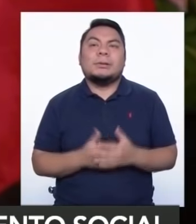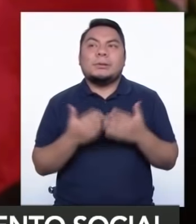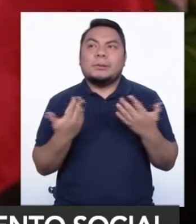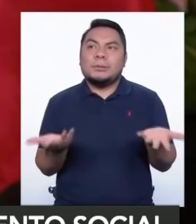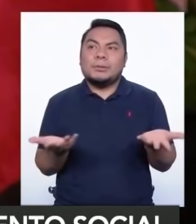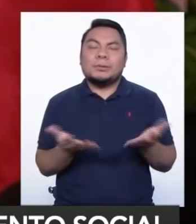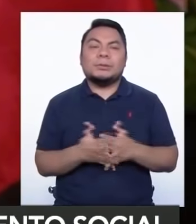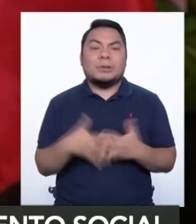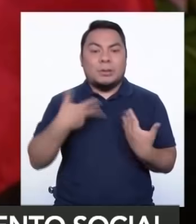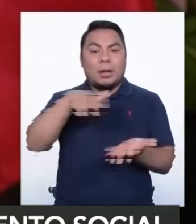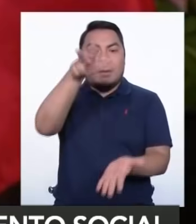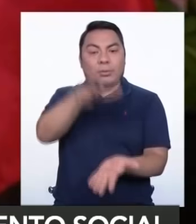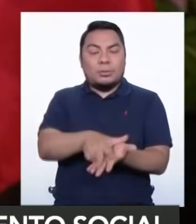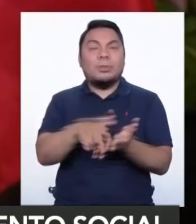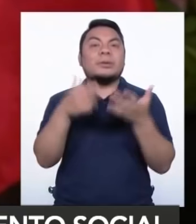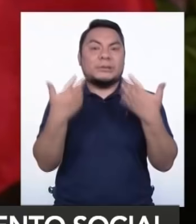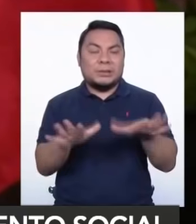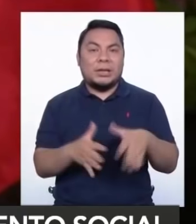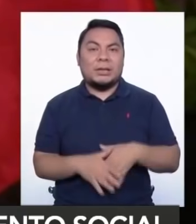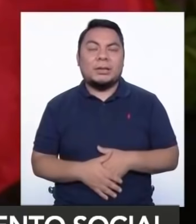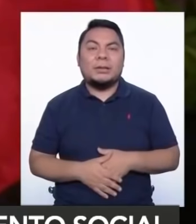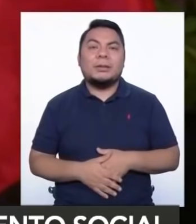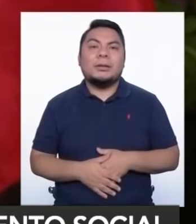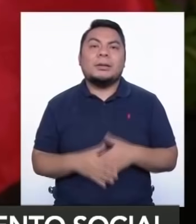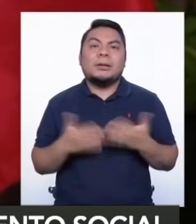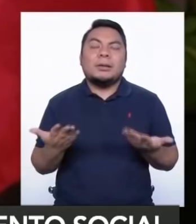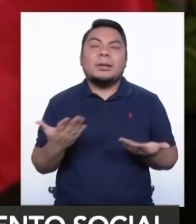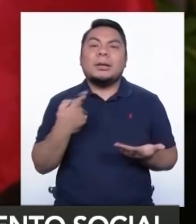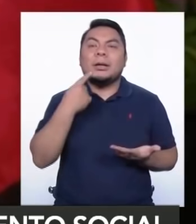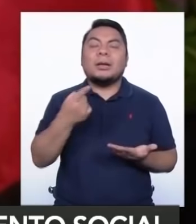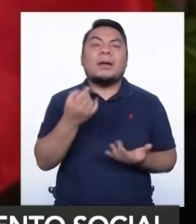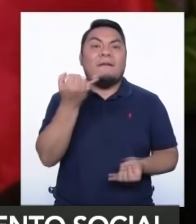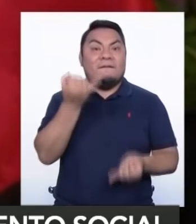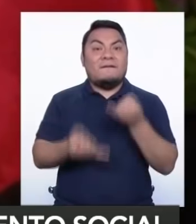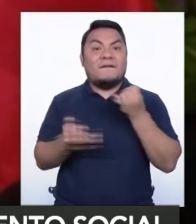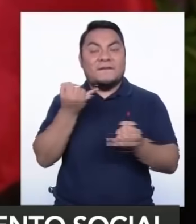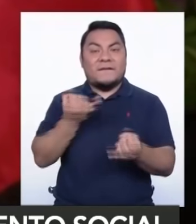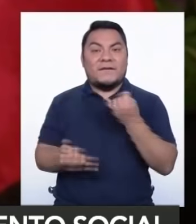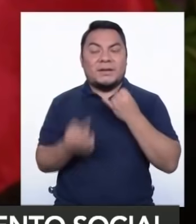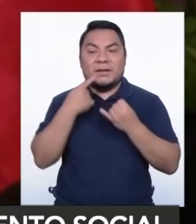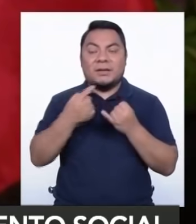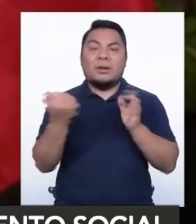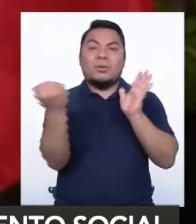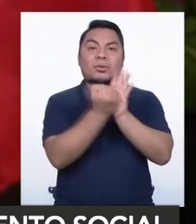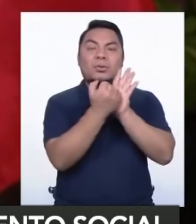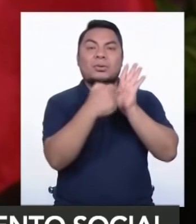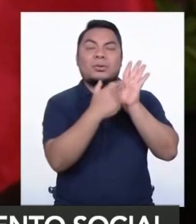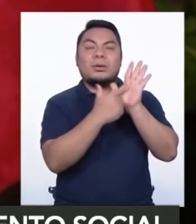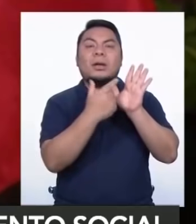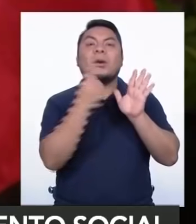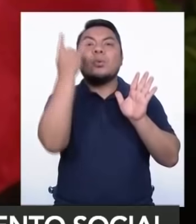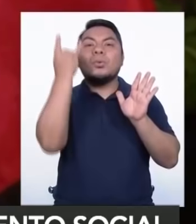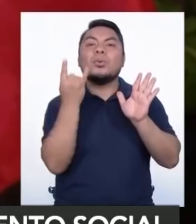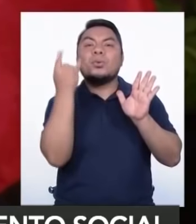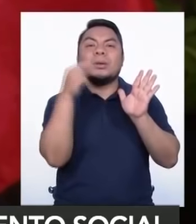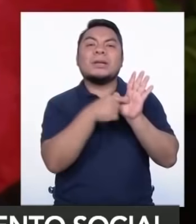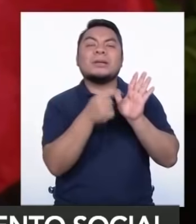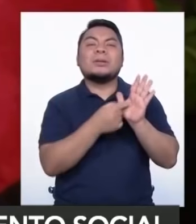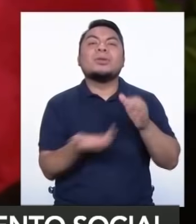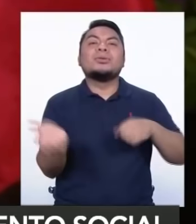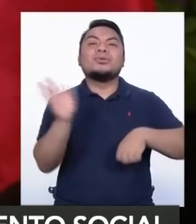hemos aprobado ya la versión final de un decreto de urgencia en materia